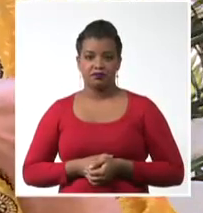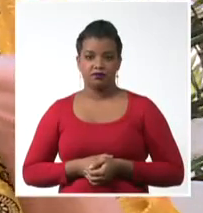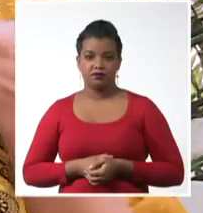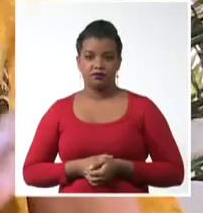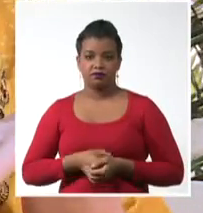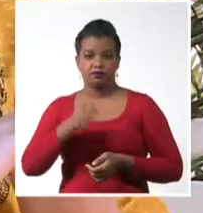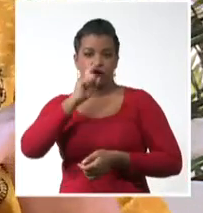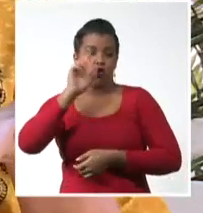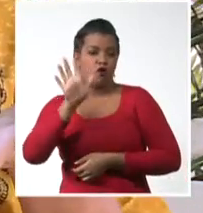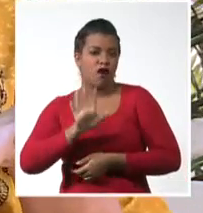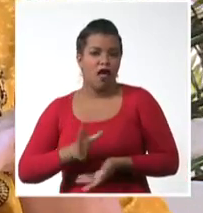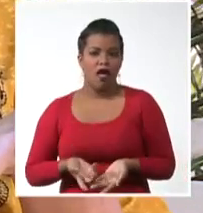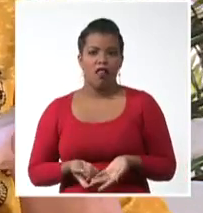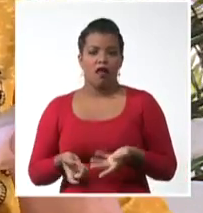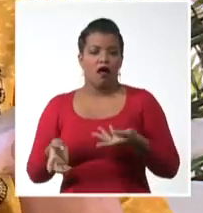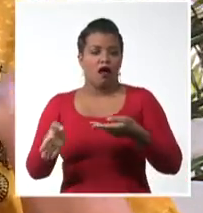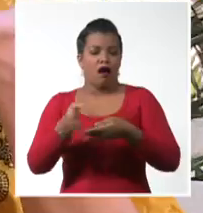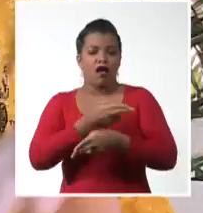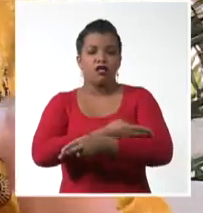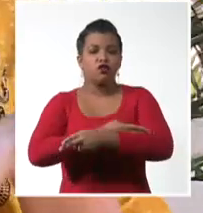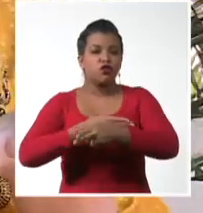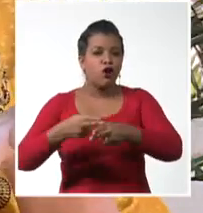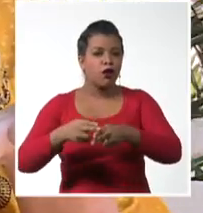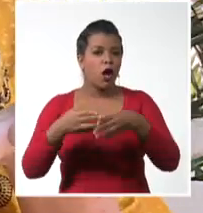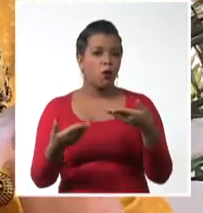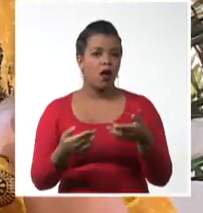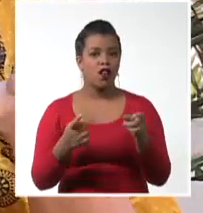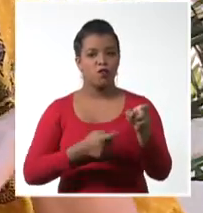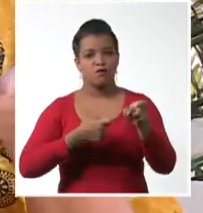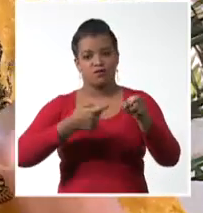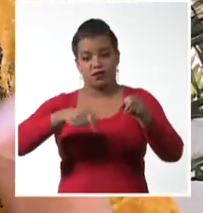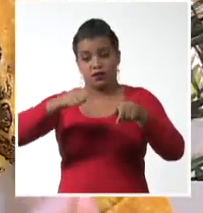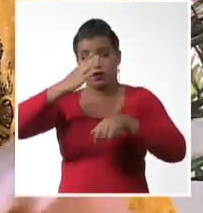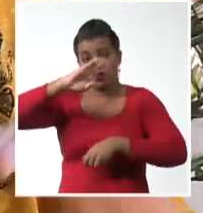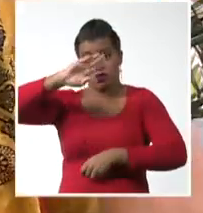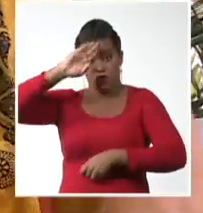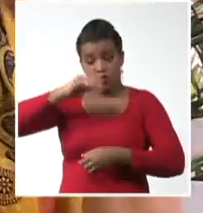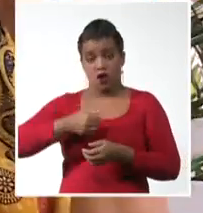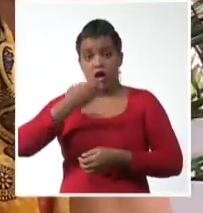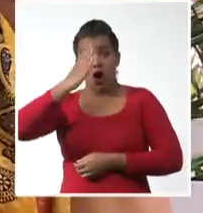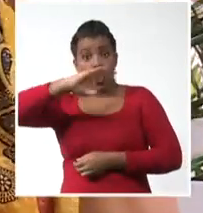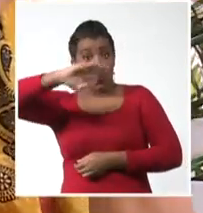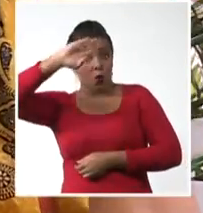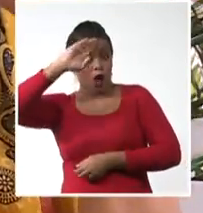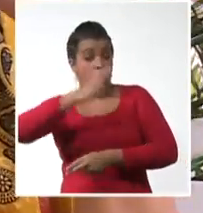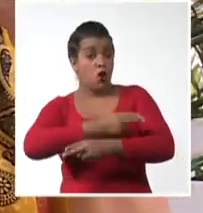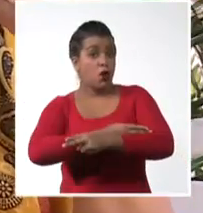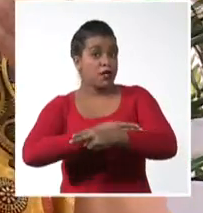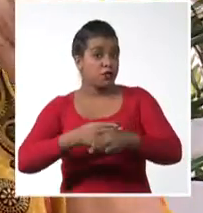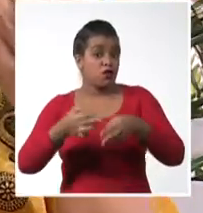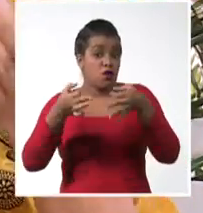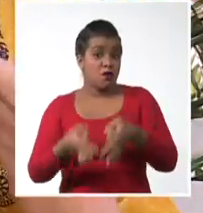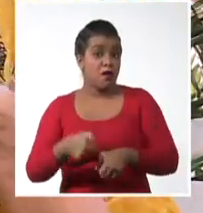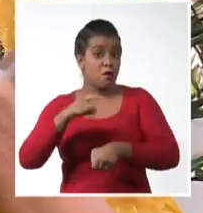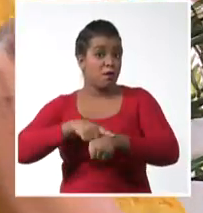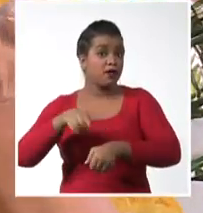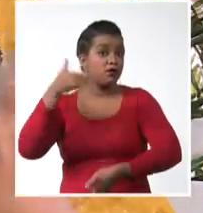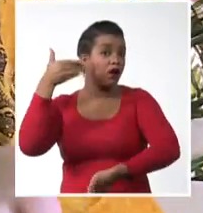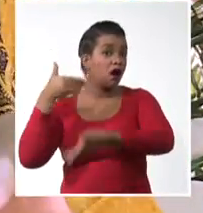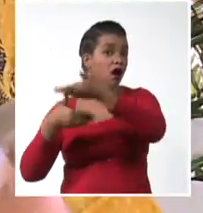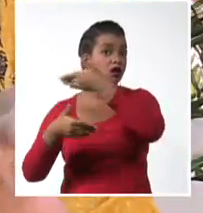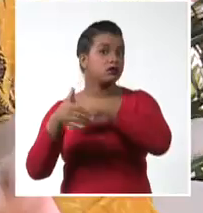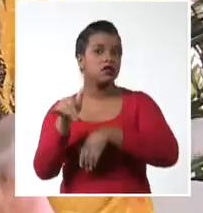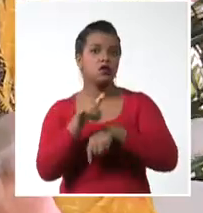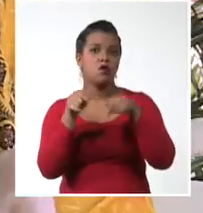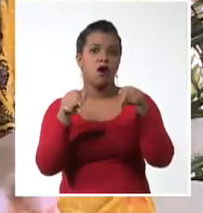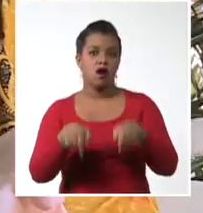Eran el sujeto de la historia, era el cubano, tanto el cubano de la historia de atrás como el cubano